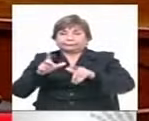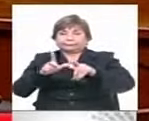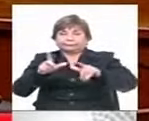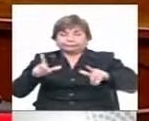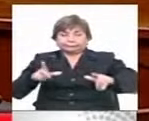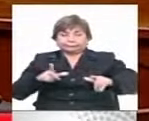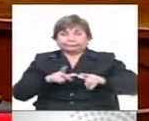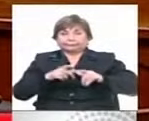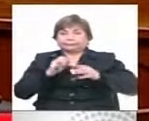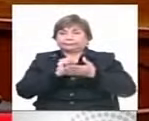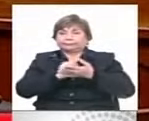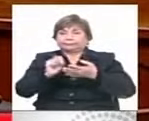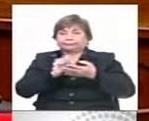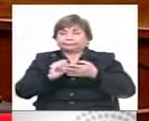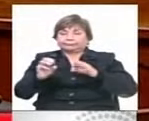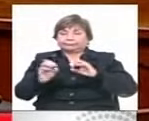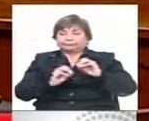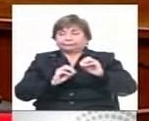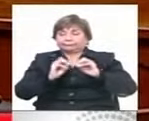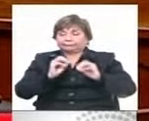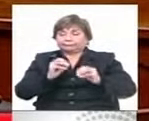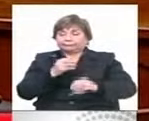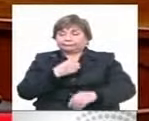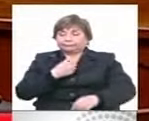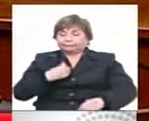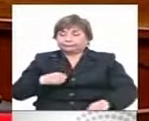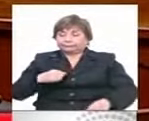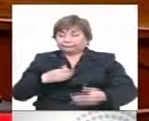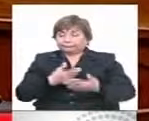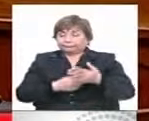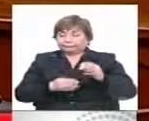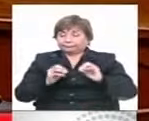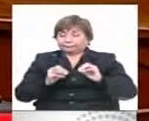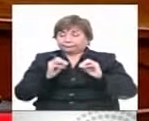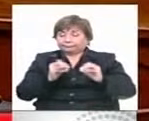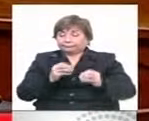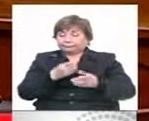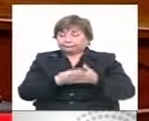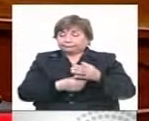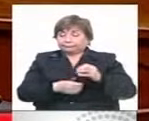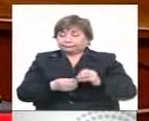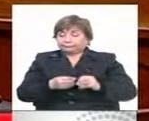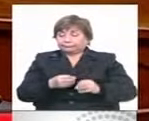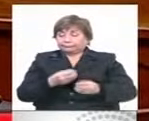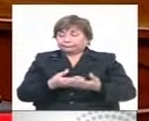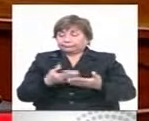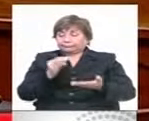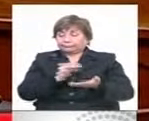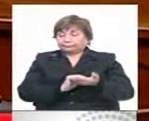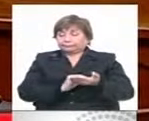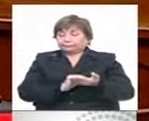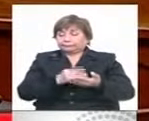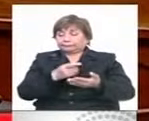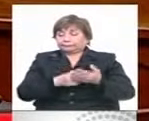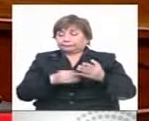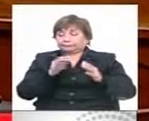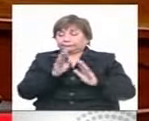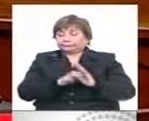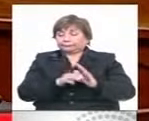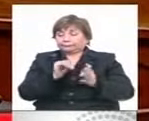Los sistemas Gestora, Municipio al Día, Mapa de Inversiones serán implementados para